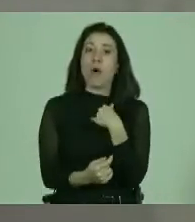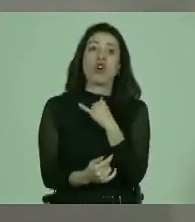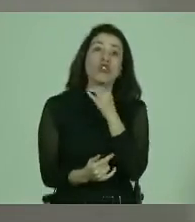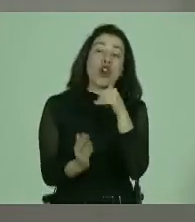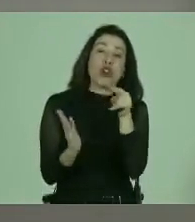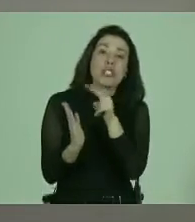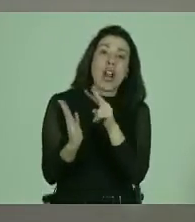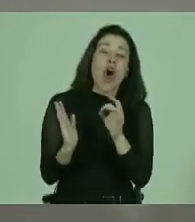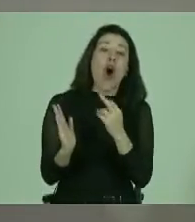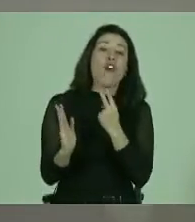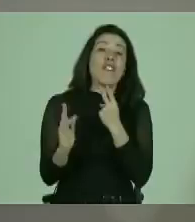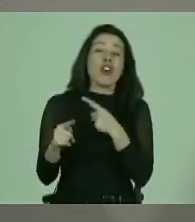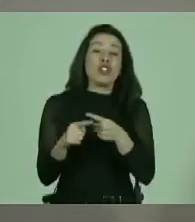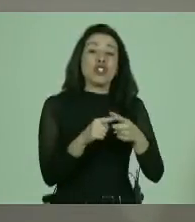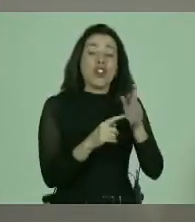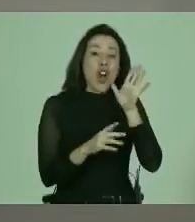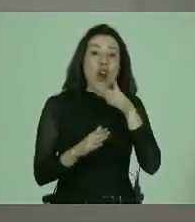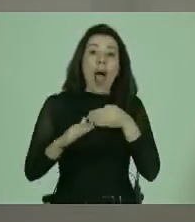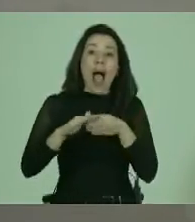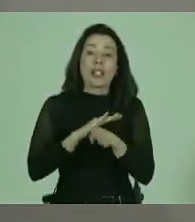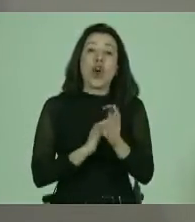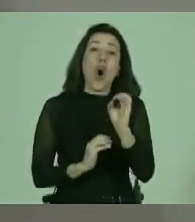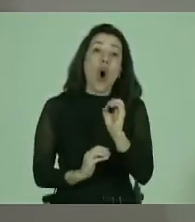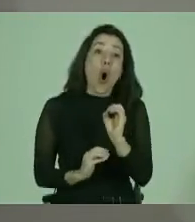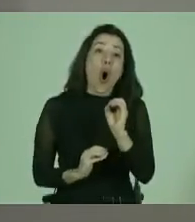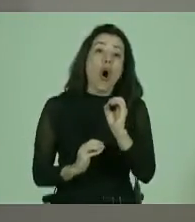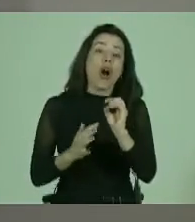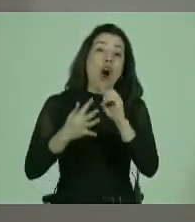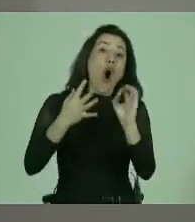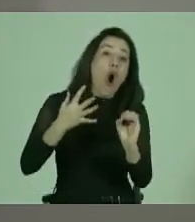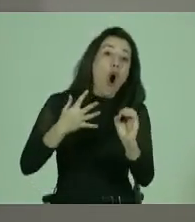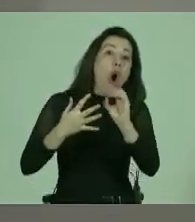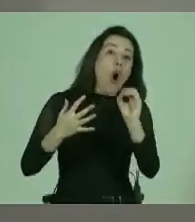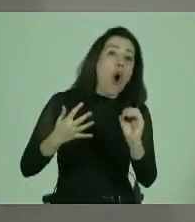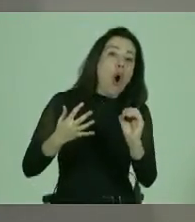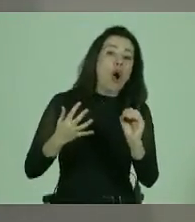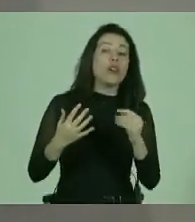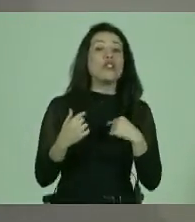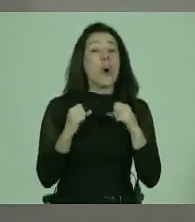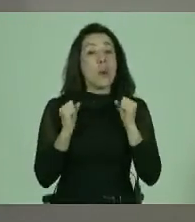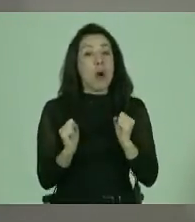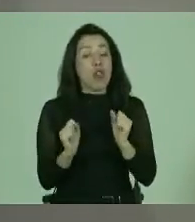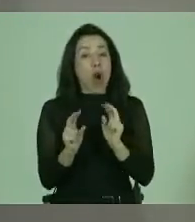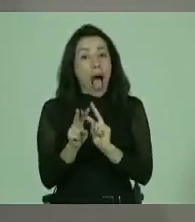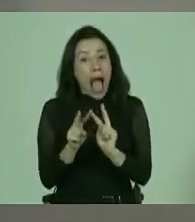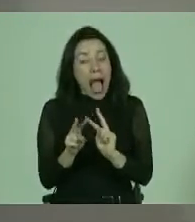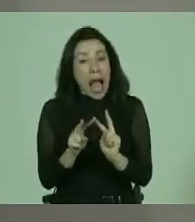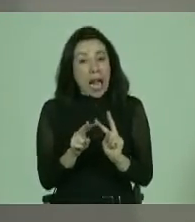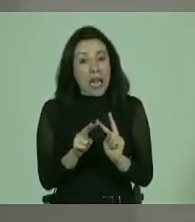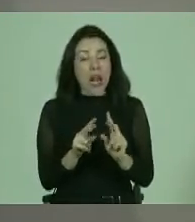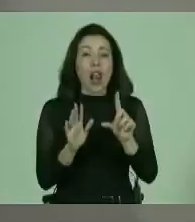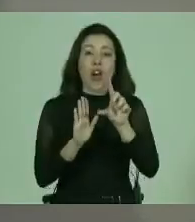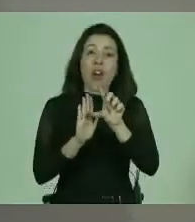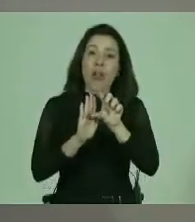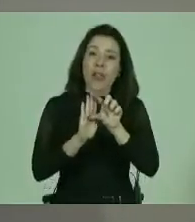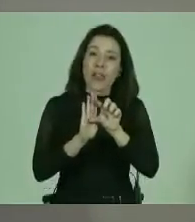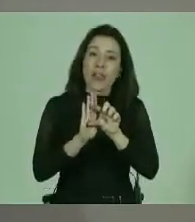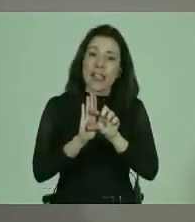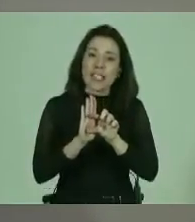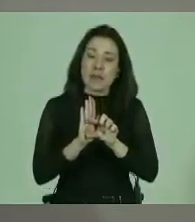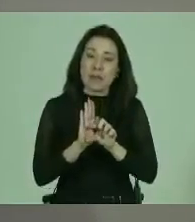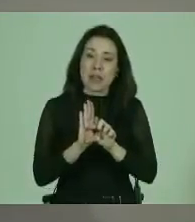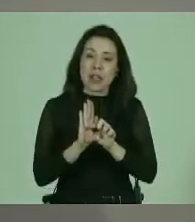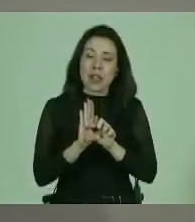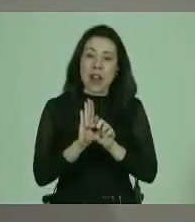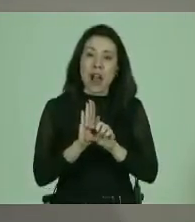o vivo en una sociedad que no tengo acceso o decir puedo ir arreglando evitando disminuyendo algunas de